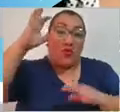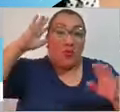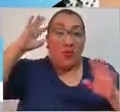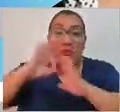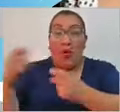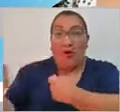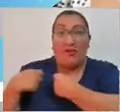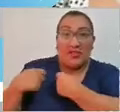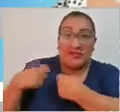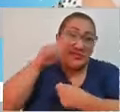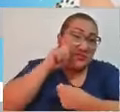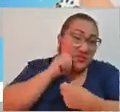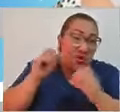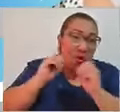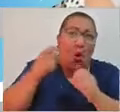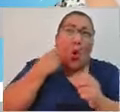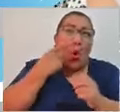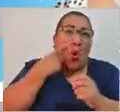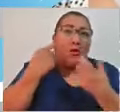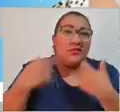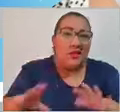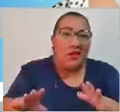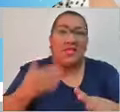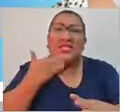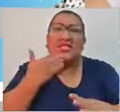hostigamiento sexual y conocer también cómo